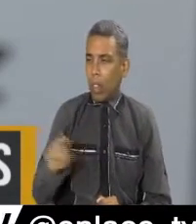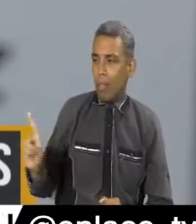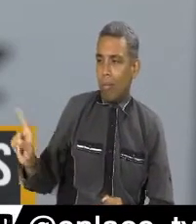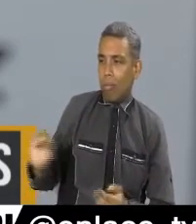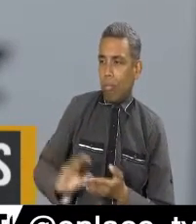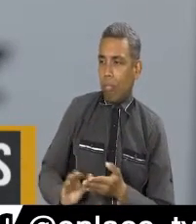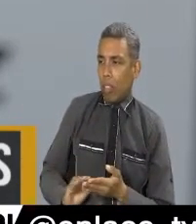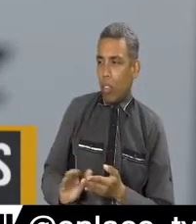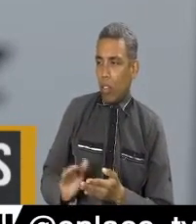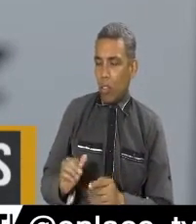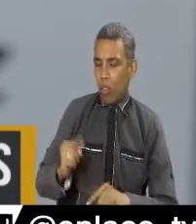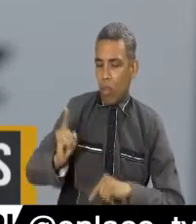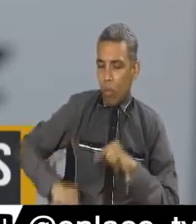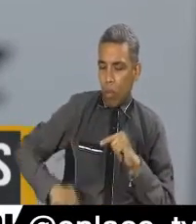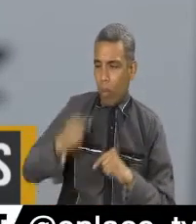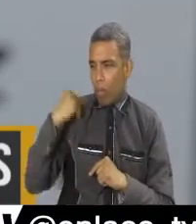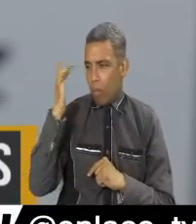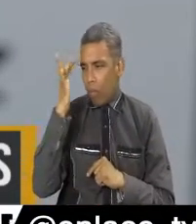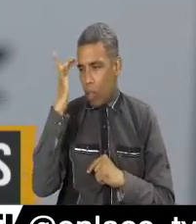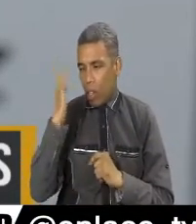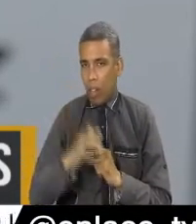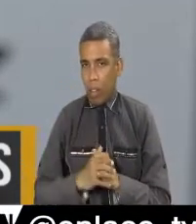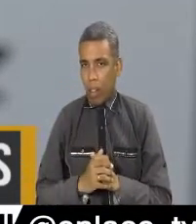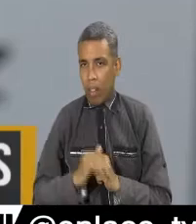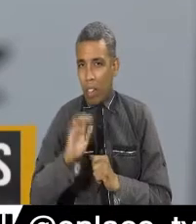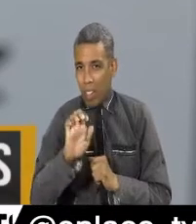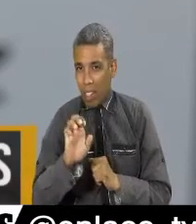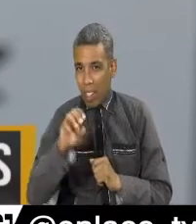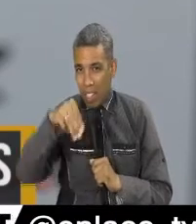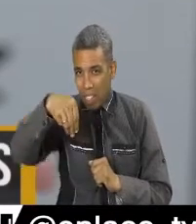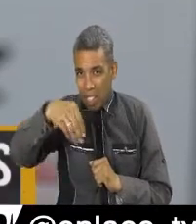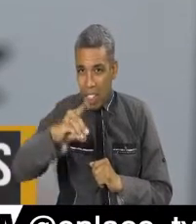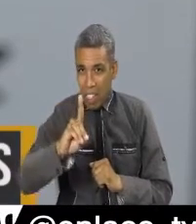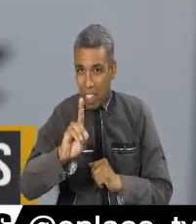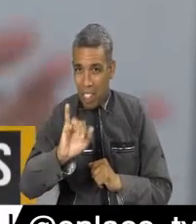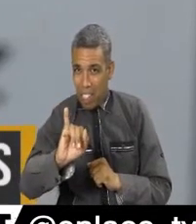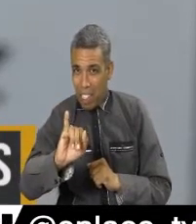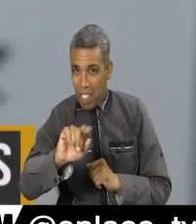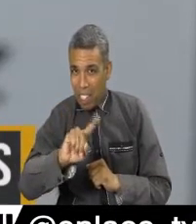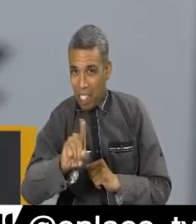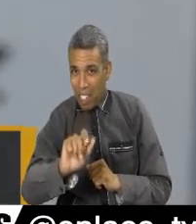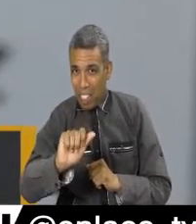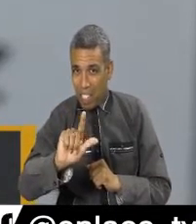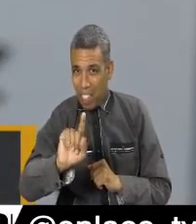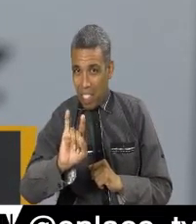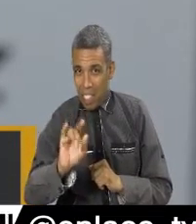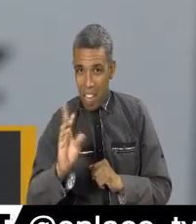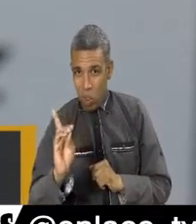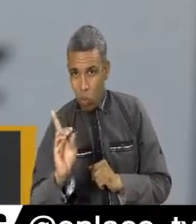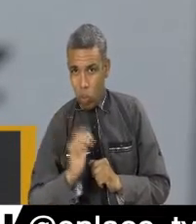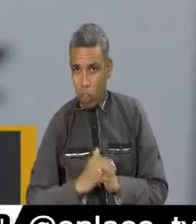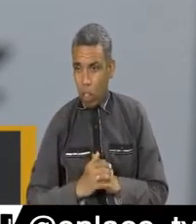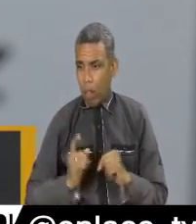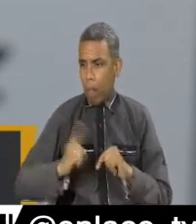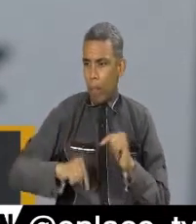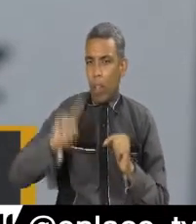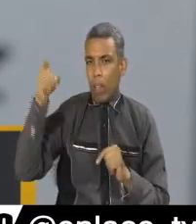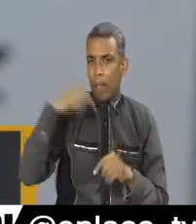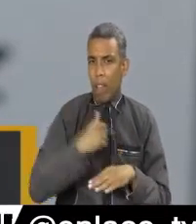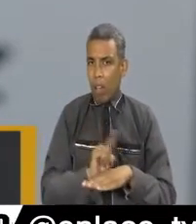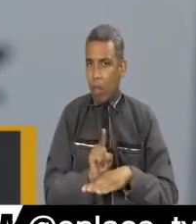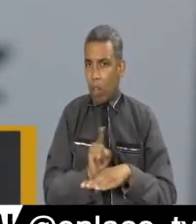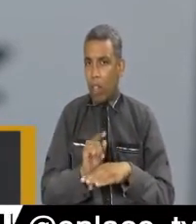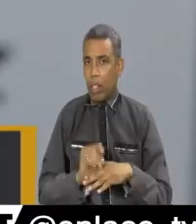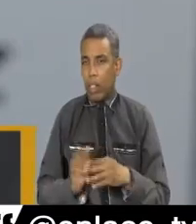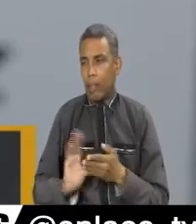no me lo podían colocar por el motivo de que Indy Salud no tenía convenio con puesto de salud La Floresta, porque va el caso que